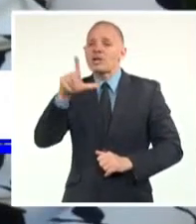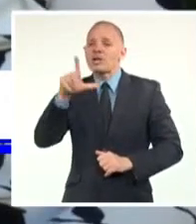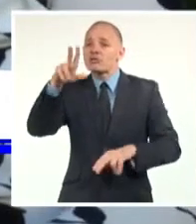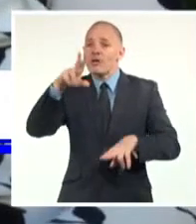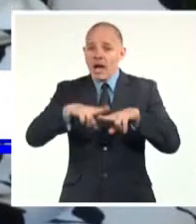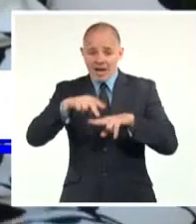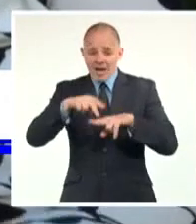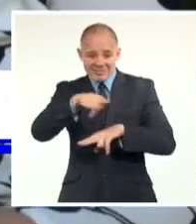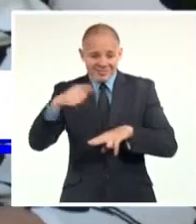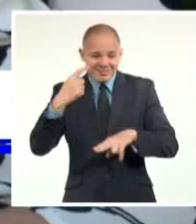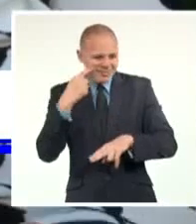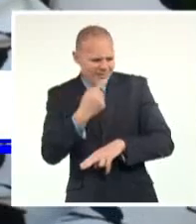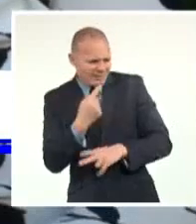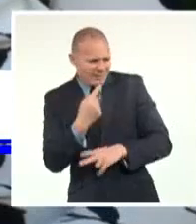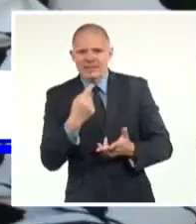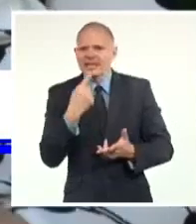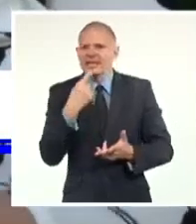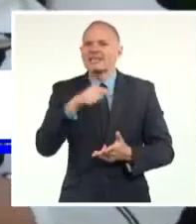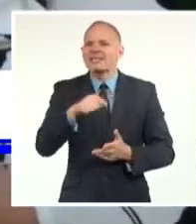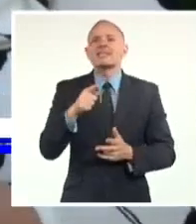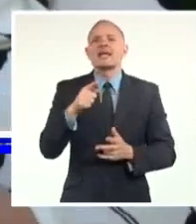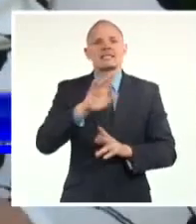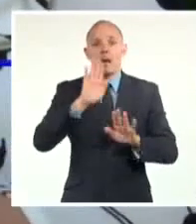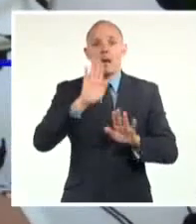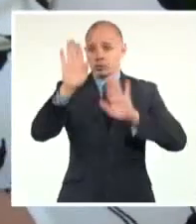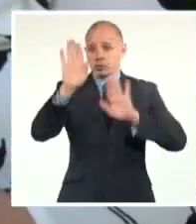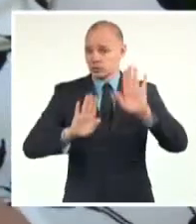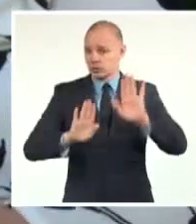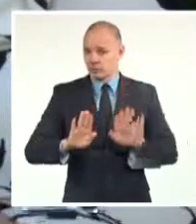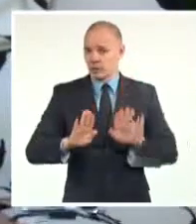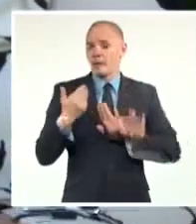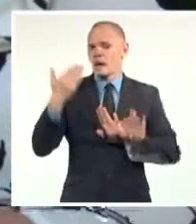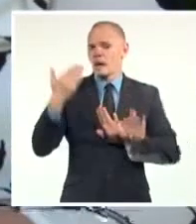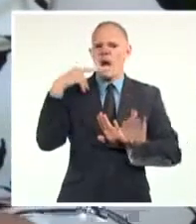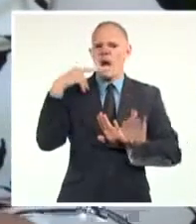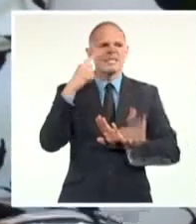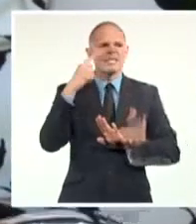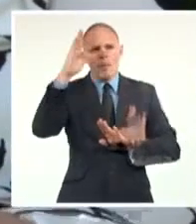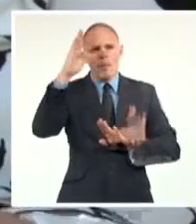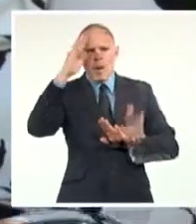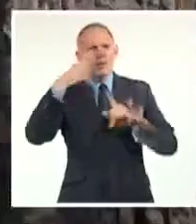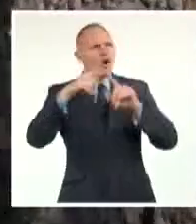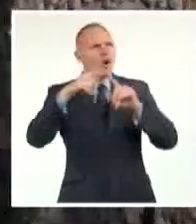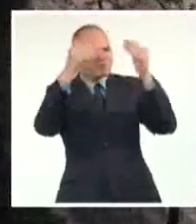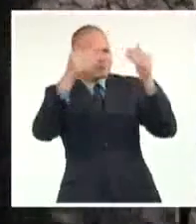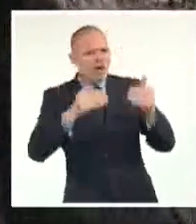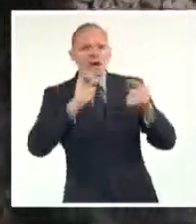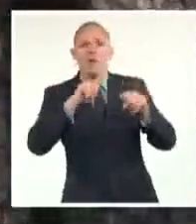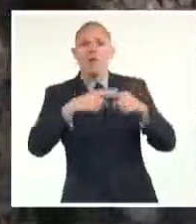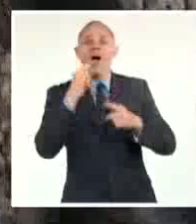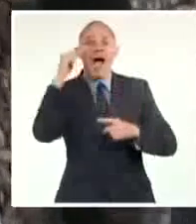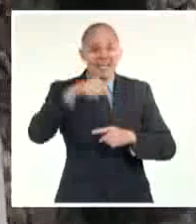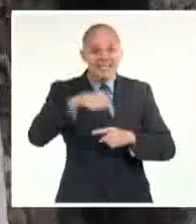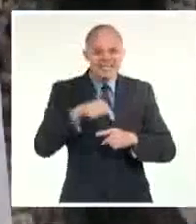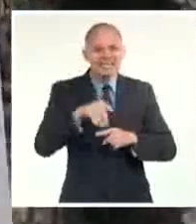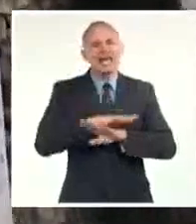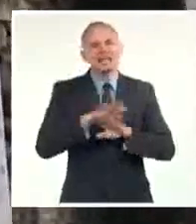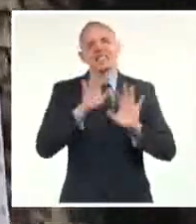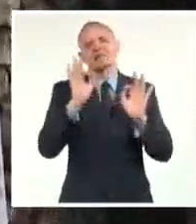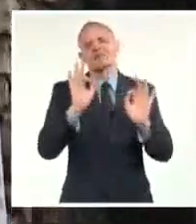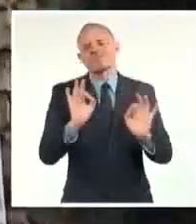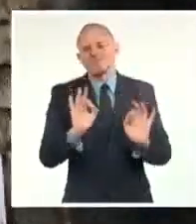en el mundo. Museo Fragua Martiana, o sea, nunca ha perdido el carácter de fragua, porque es un lugar donde vienen a fraguarse los